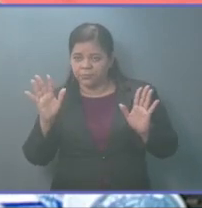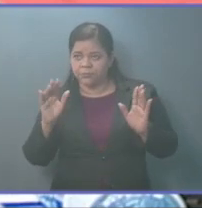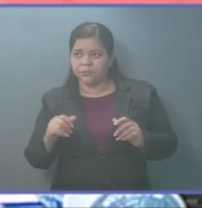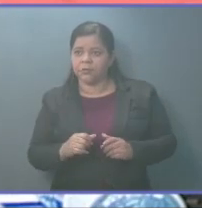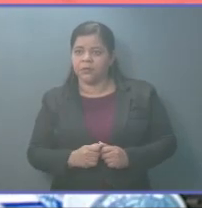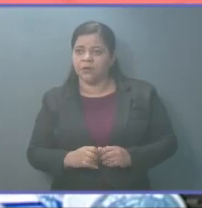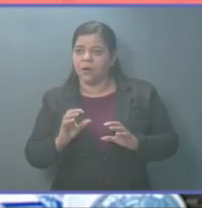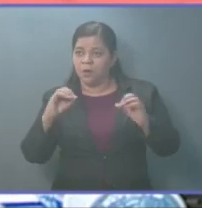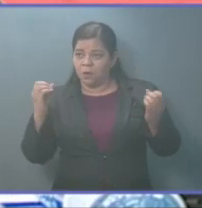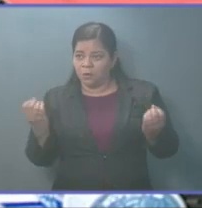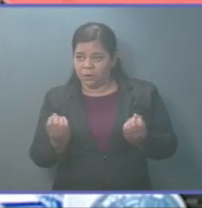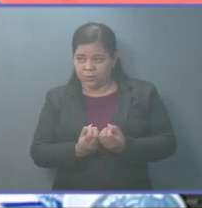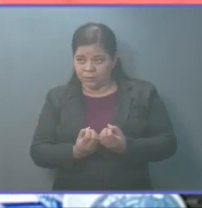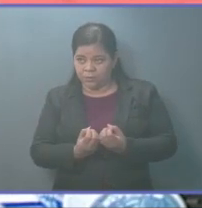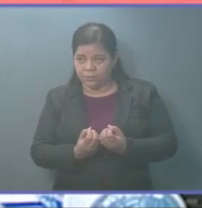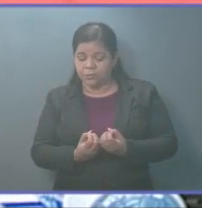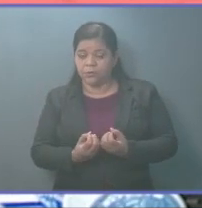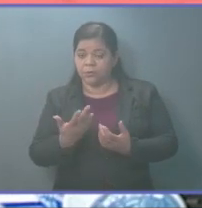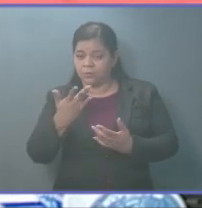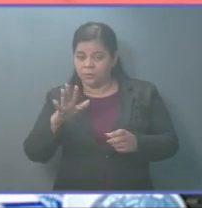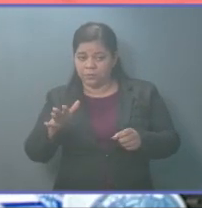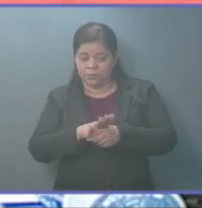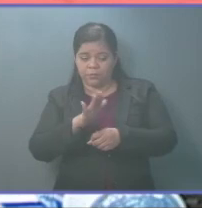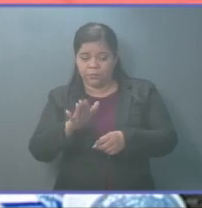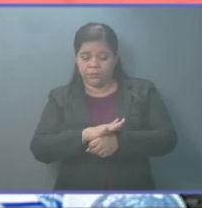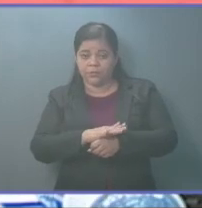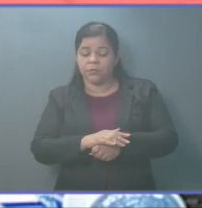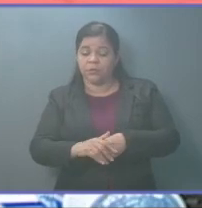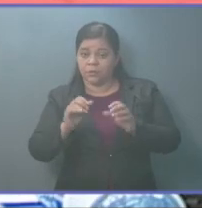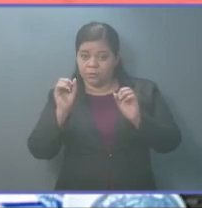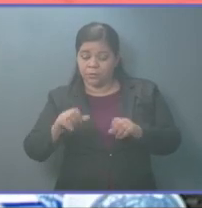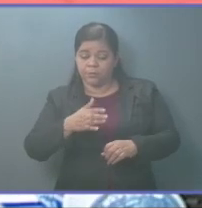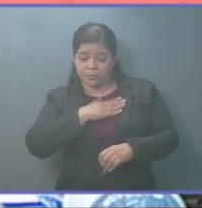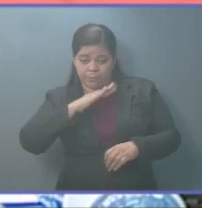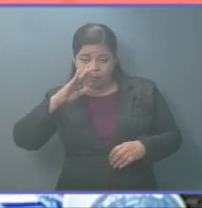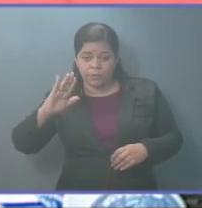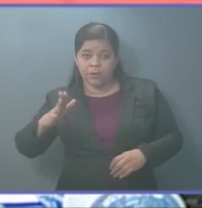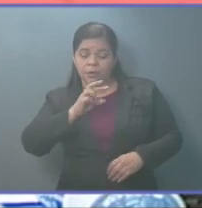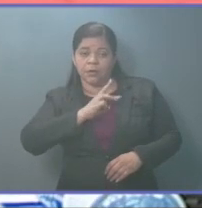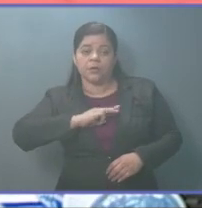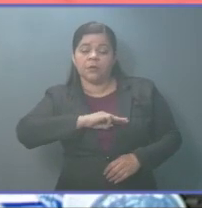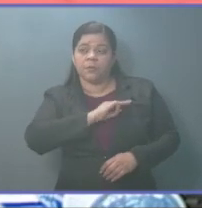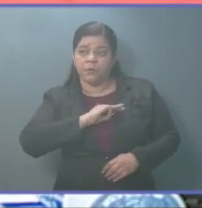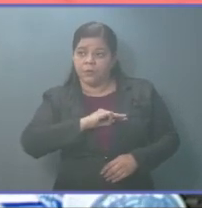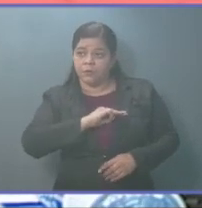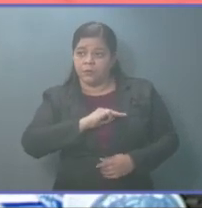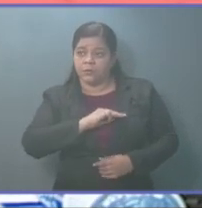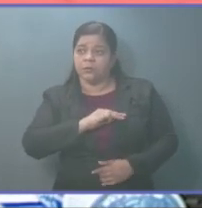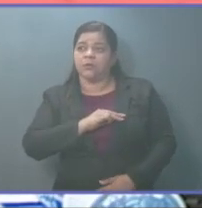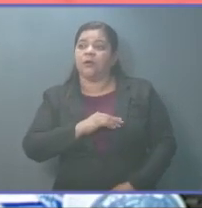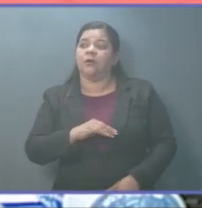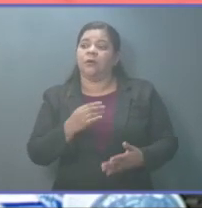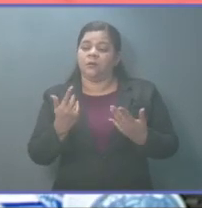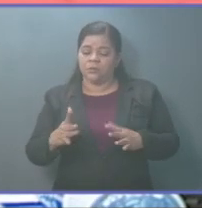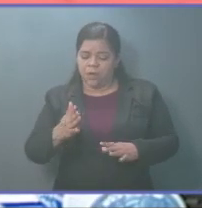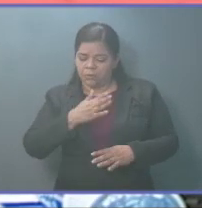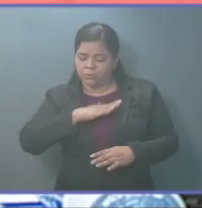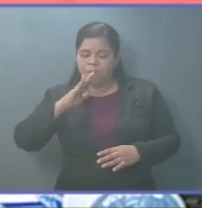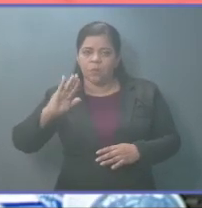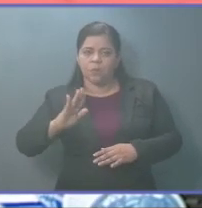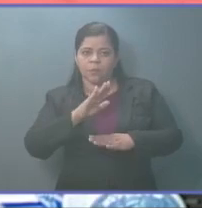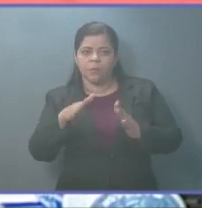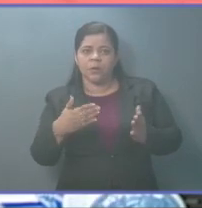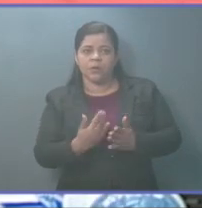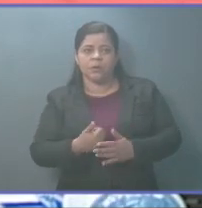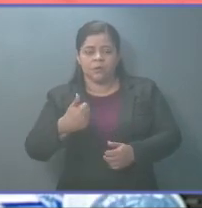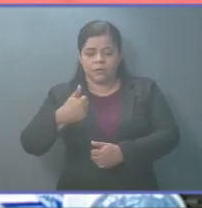la organización es suficiente para poder cumplir con la misión, entonces cumple nada más con las fuerzas